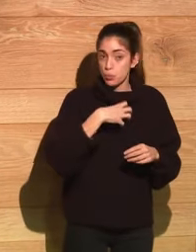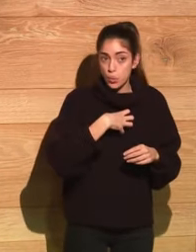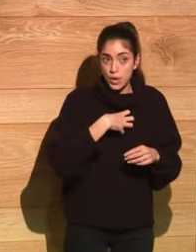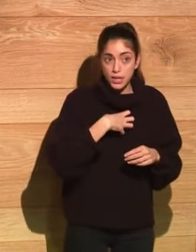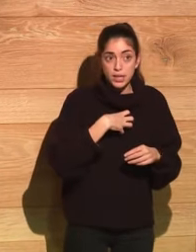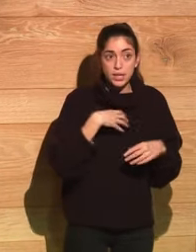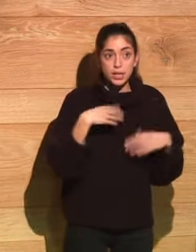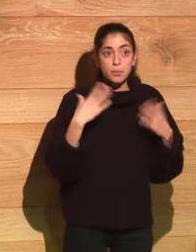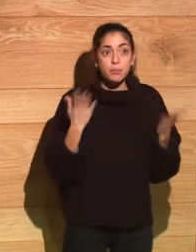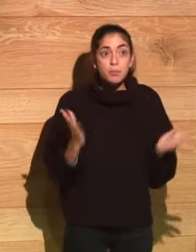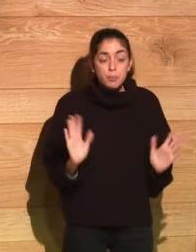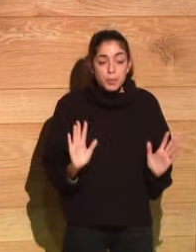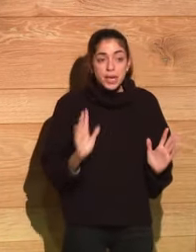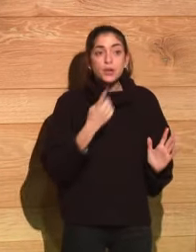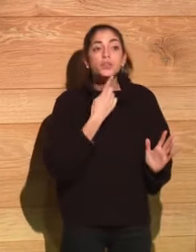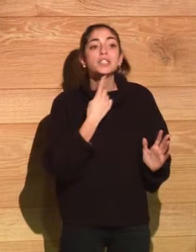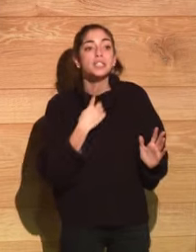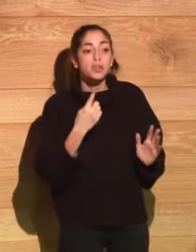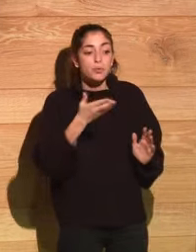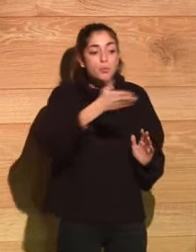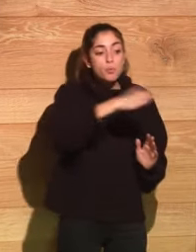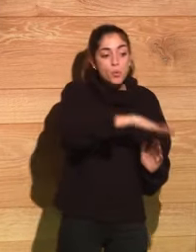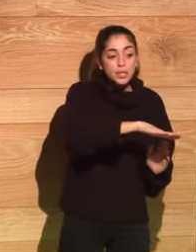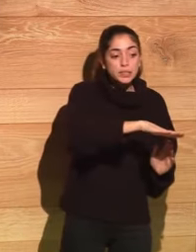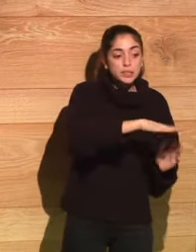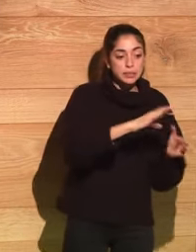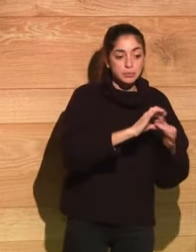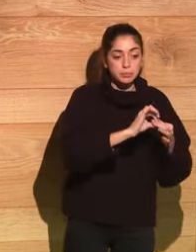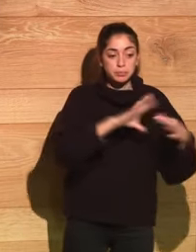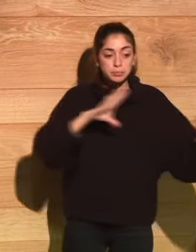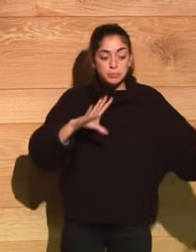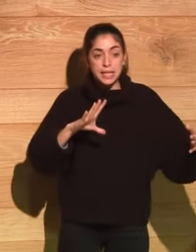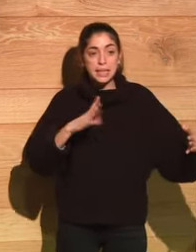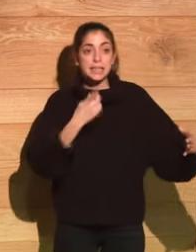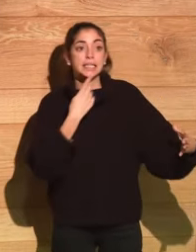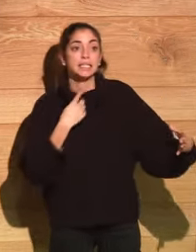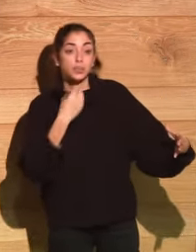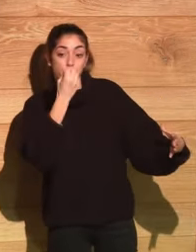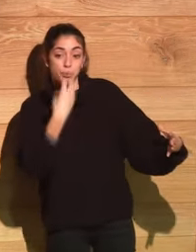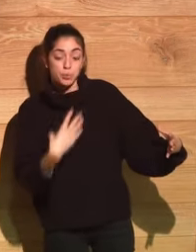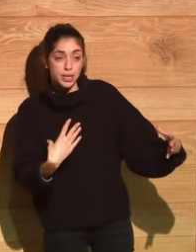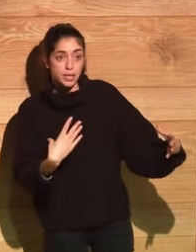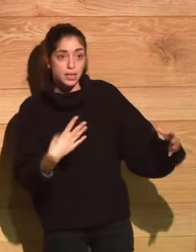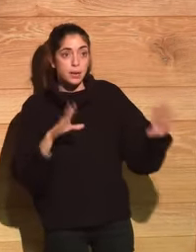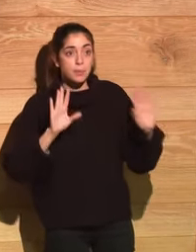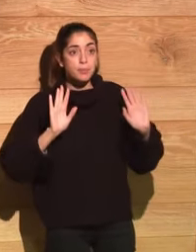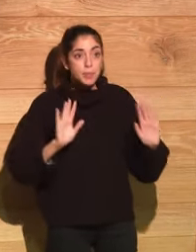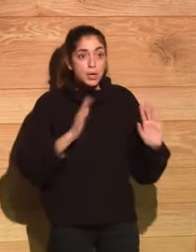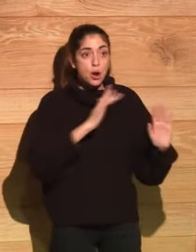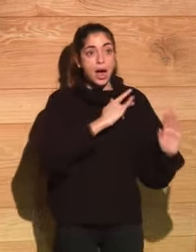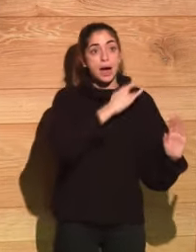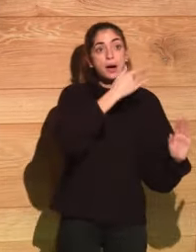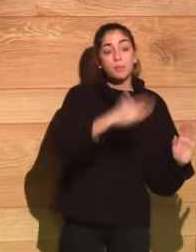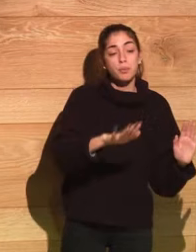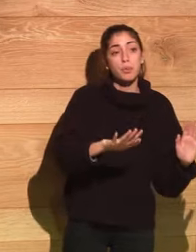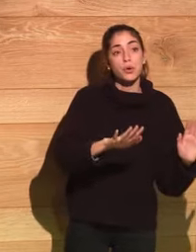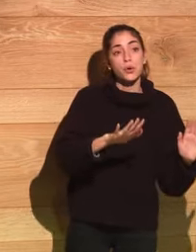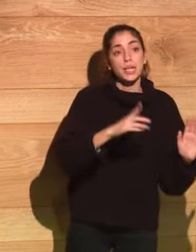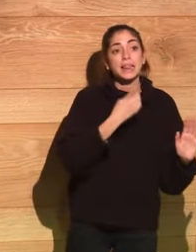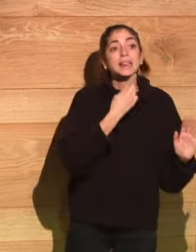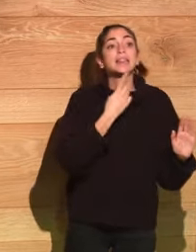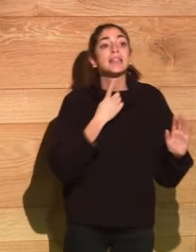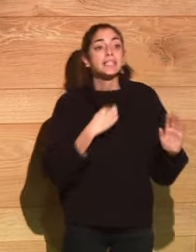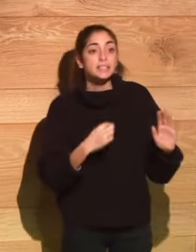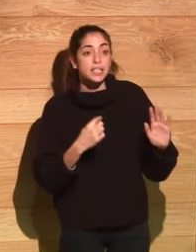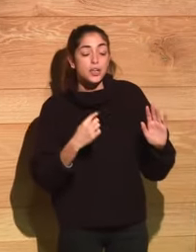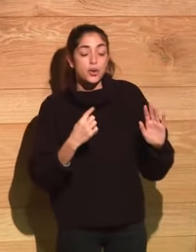de la inmortalidad es inseparable del deseo del bien, según lo que hemos convenido, y puesto que el amor es el deseo de la posesión perpetua